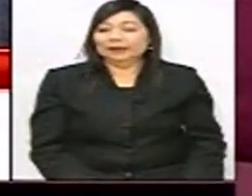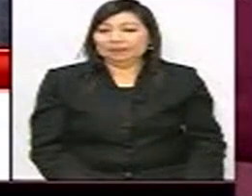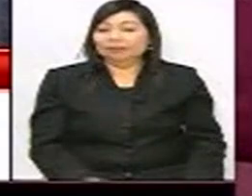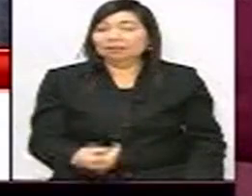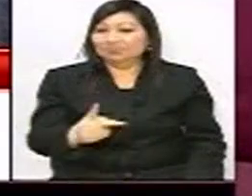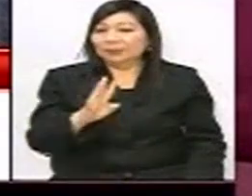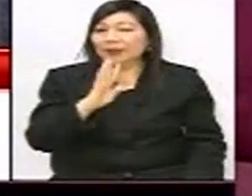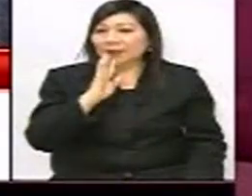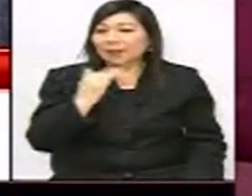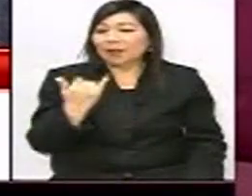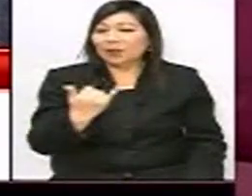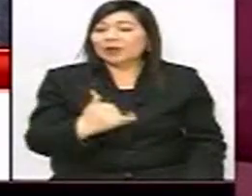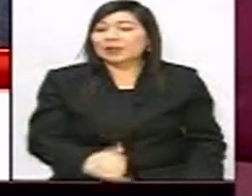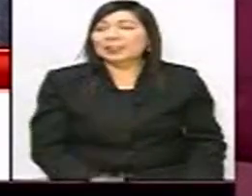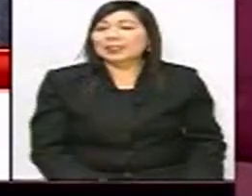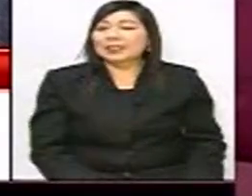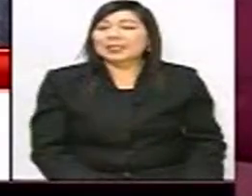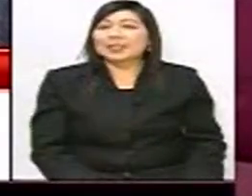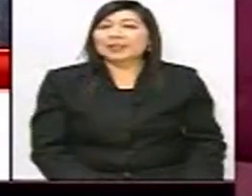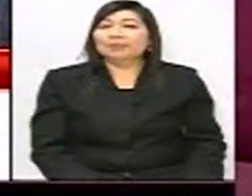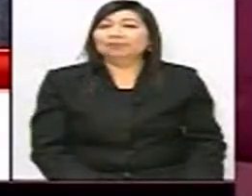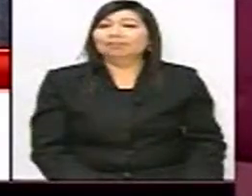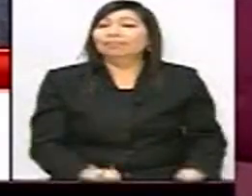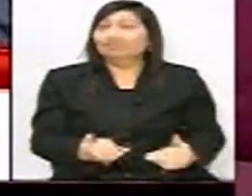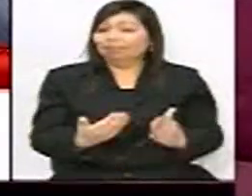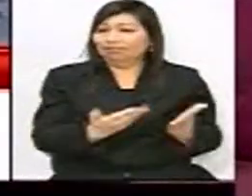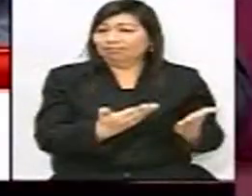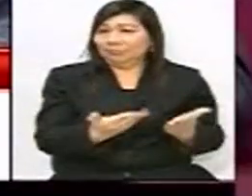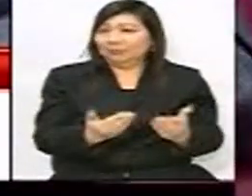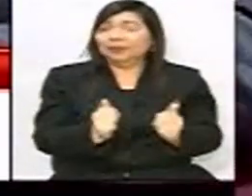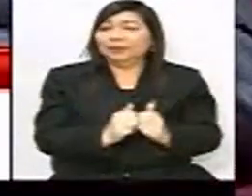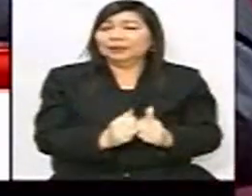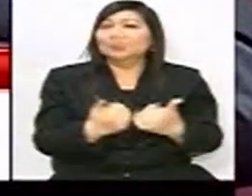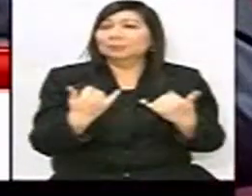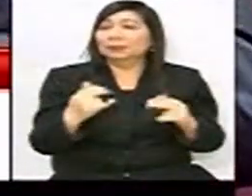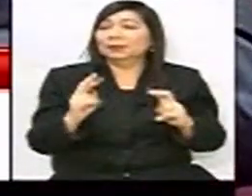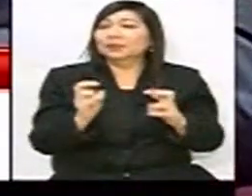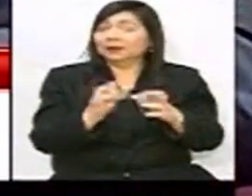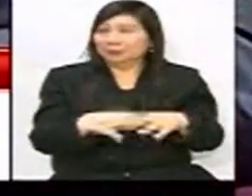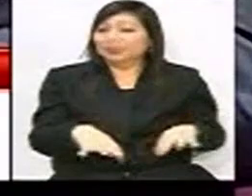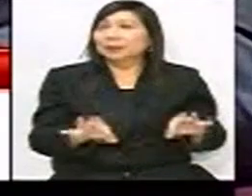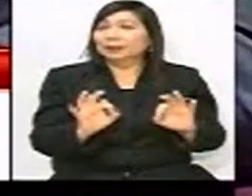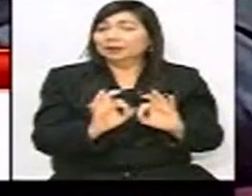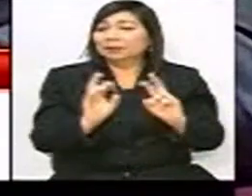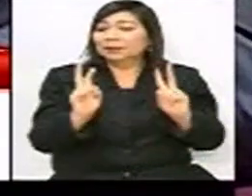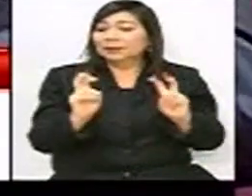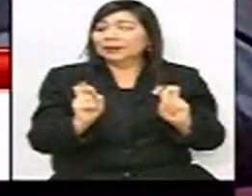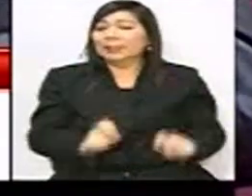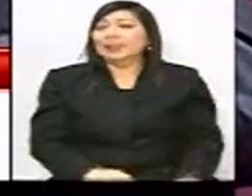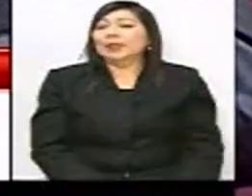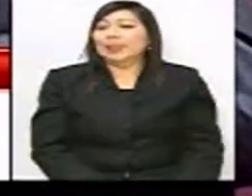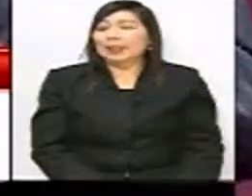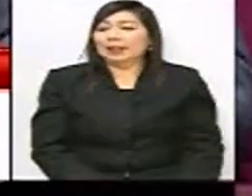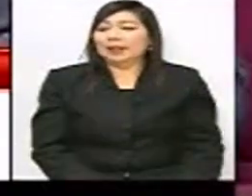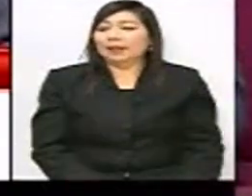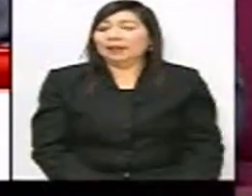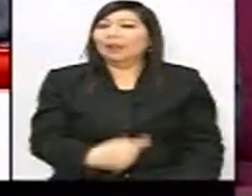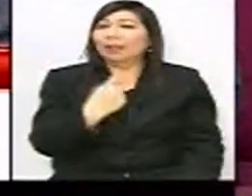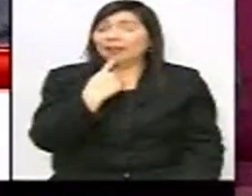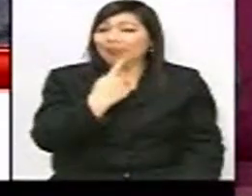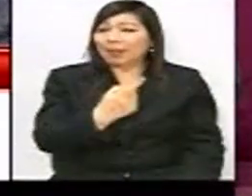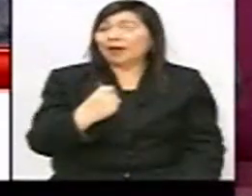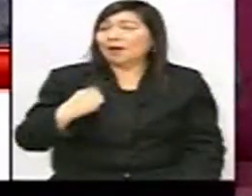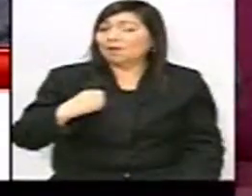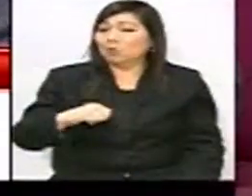la intervención que tuvo el día de hoy usted en hacer esta invitación y tomar este tema importantísimo y invocar nuevamente